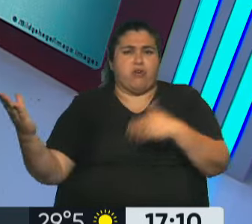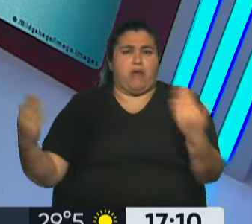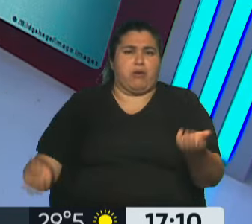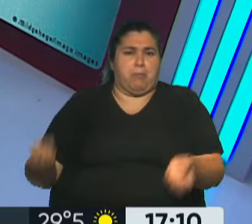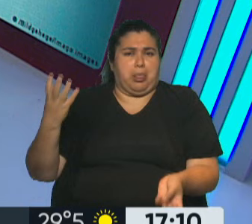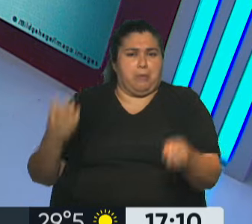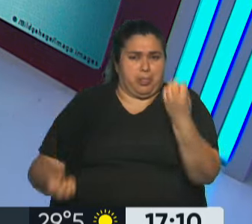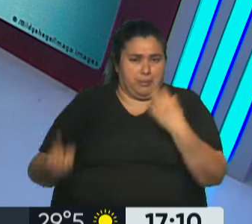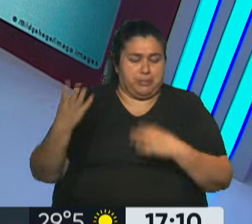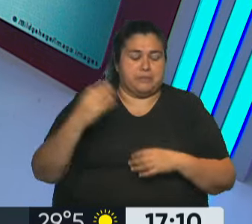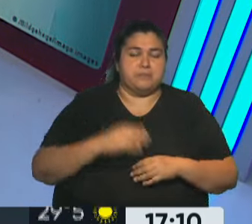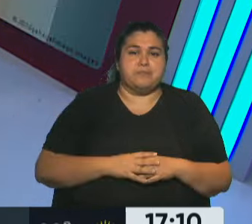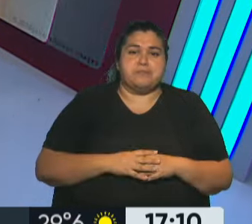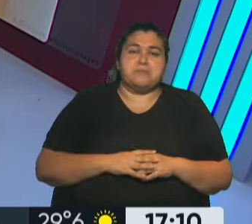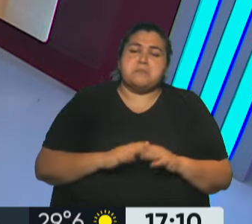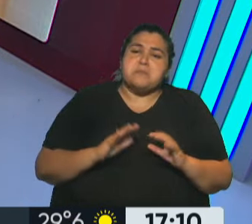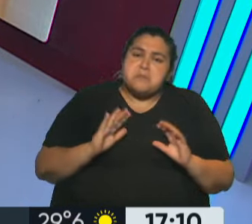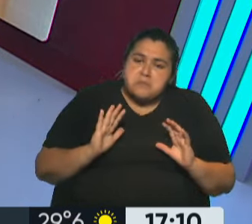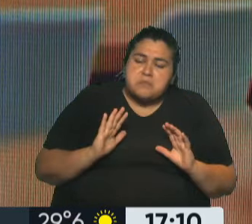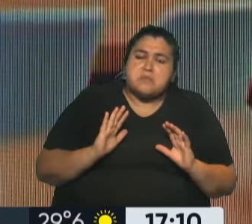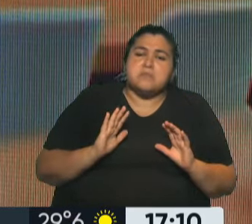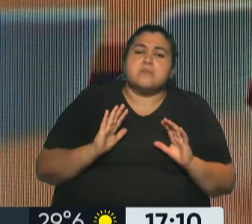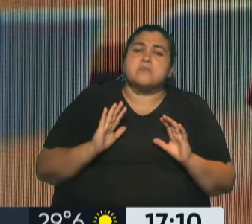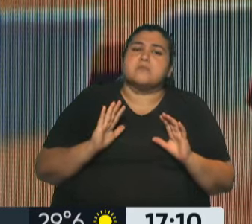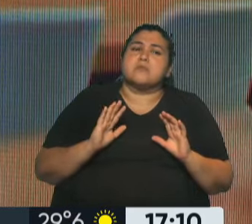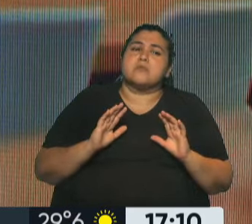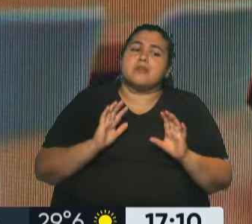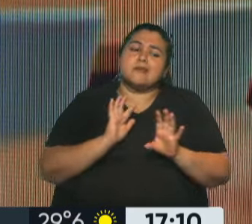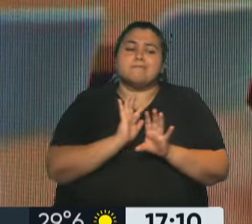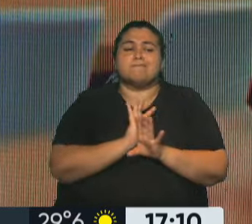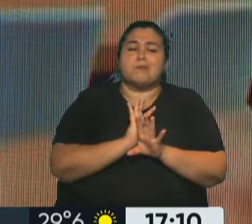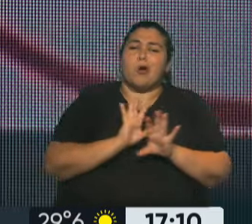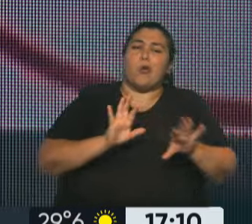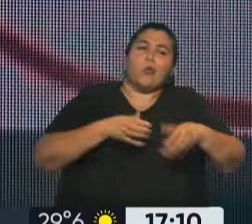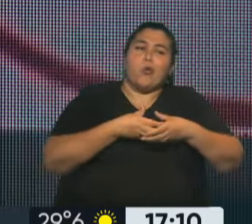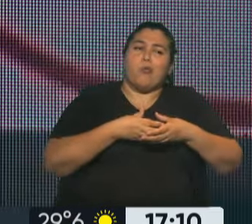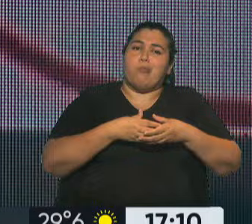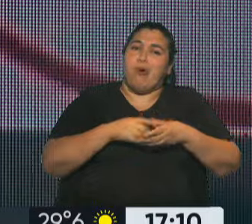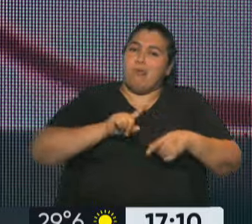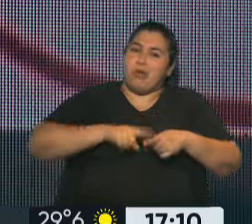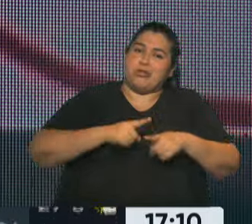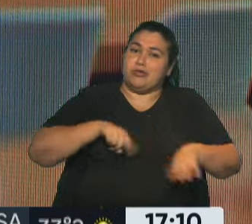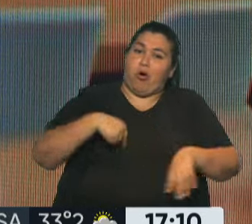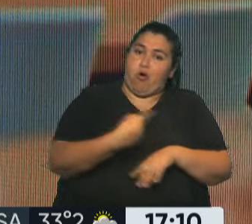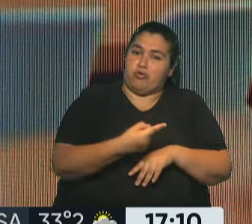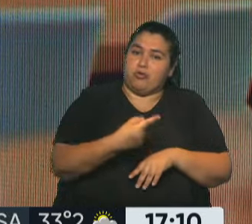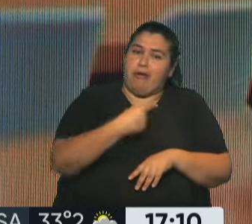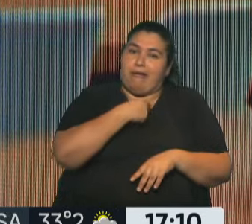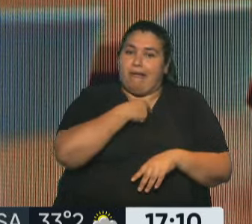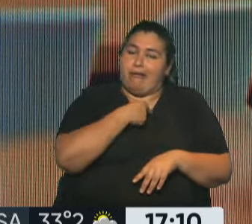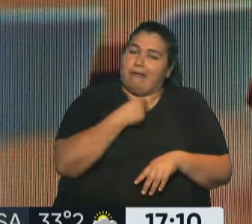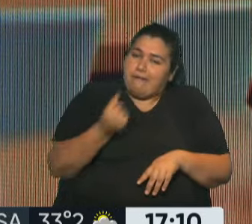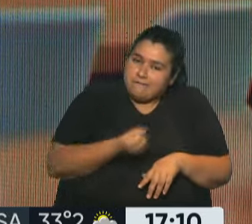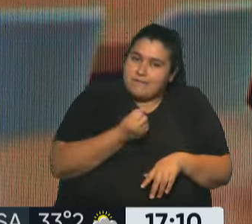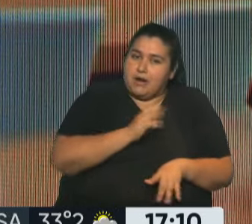menos importancia. Alternativa por Alemania parecería ser un partido que busca insertarse dentro de